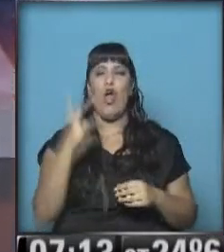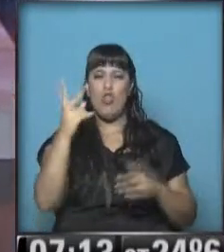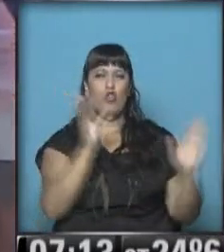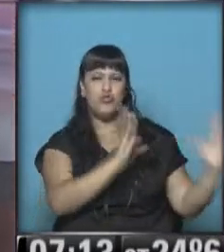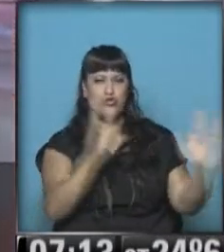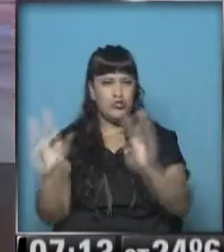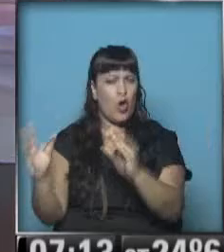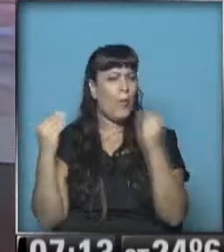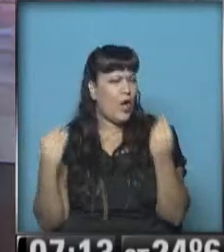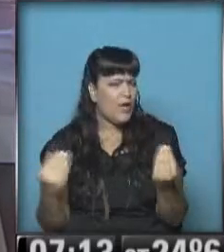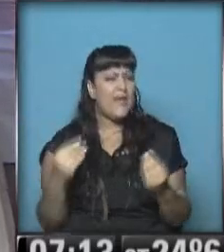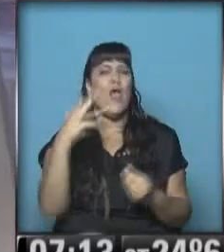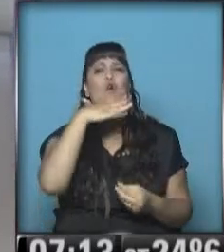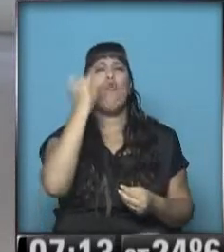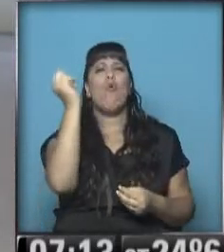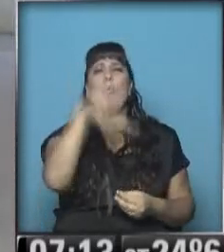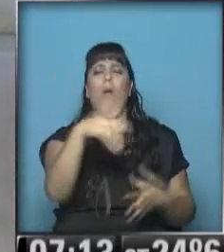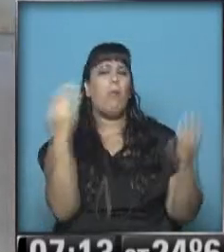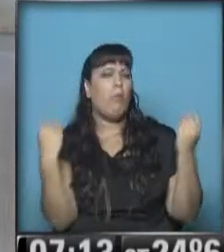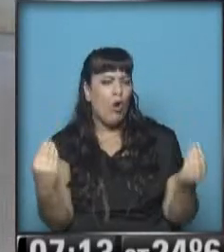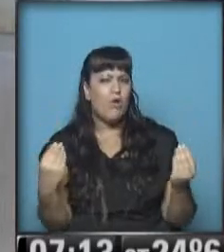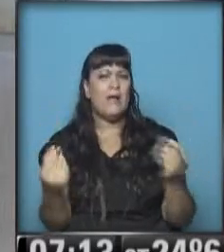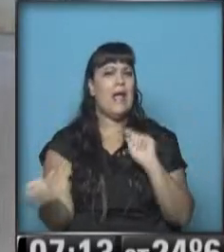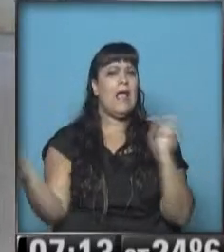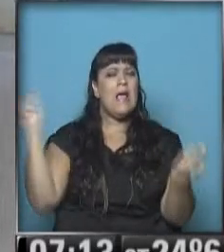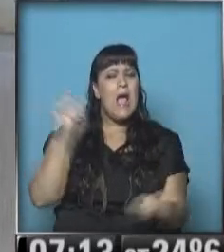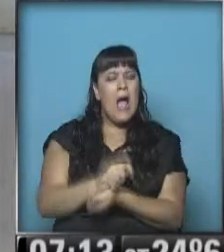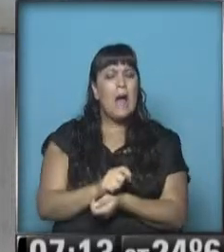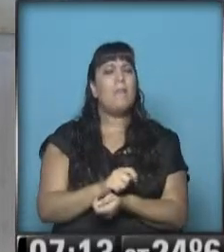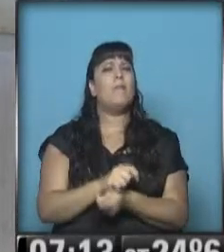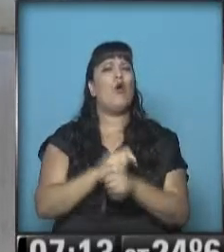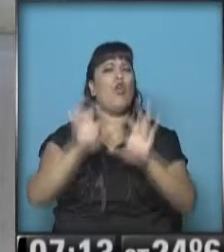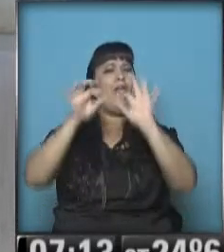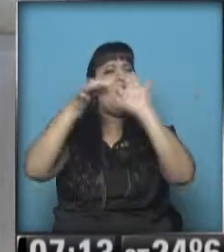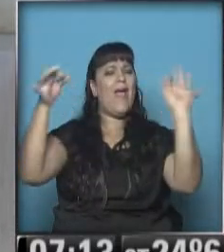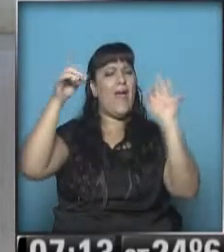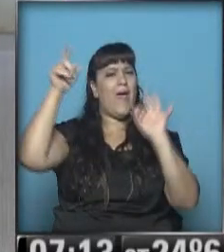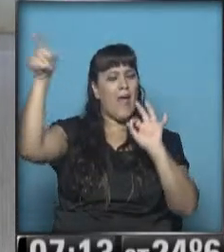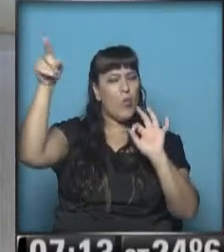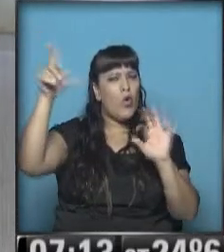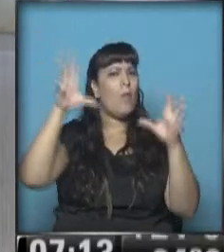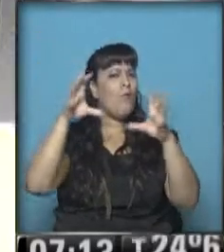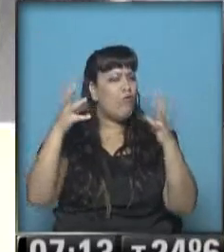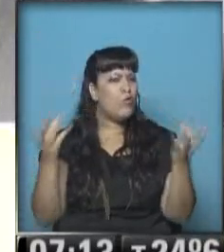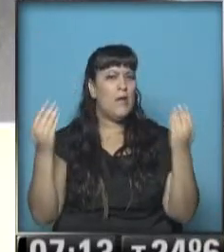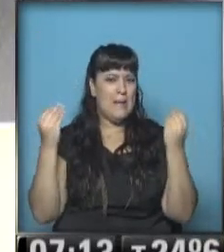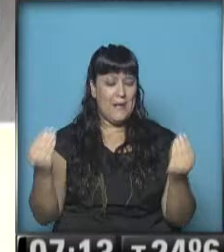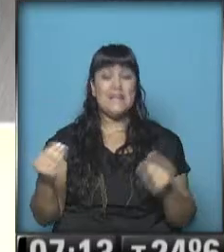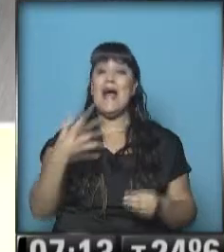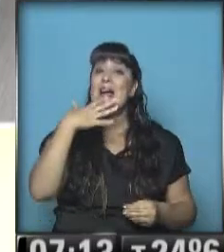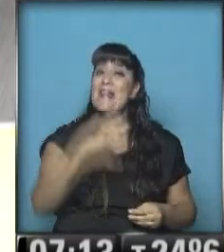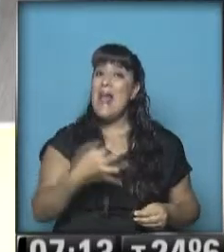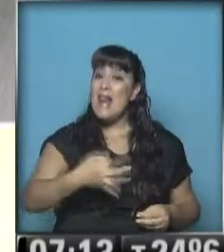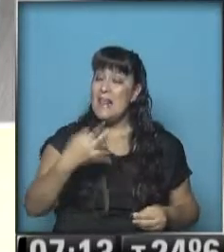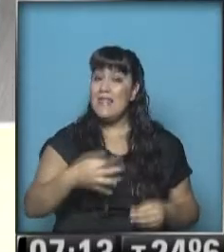fases. ¿Por qué, Juan Carlos? Por el recambio con el fútbol europeo, ¿verdad? De mitad de año. En realidad por